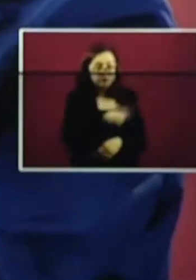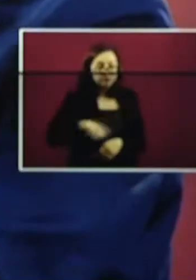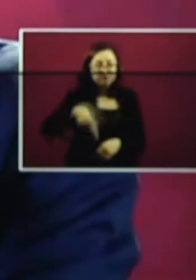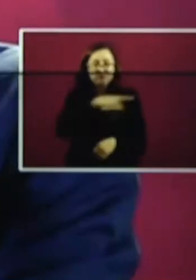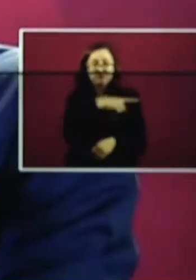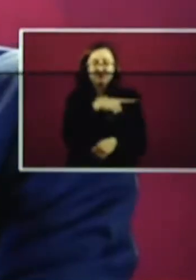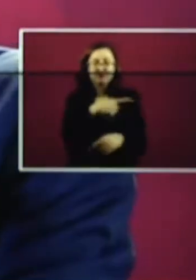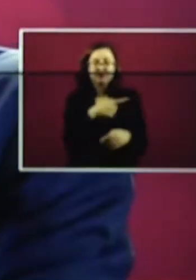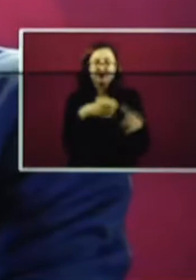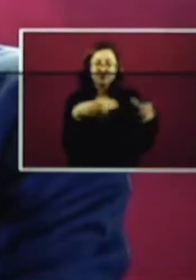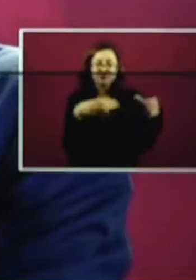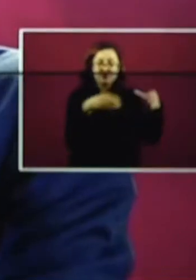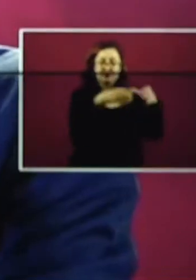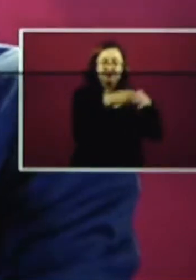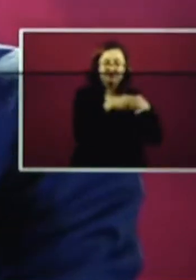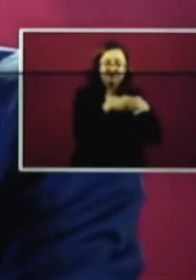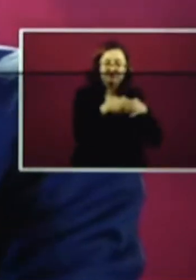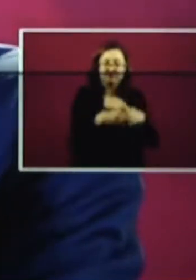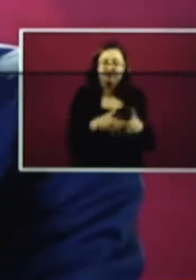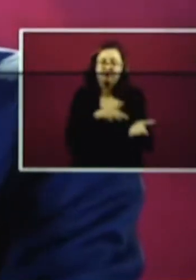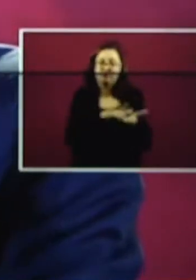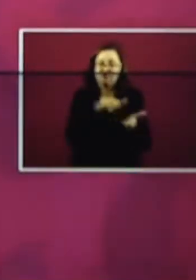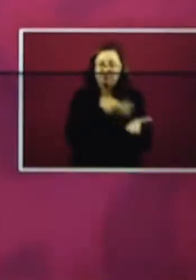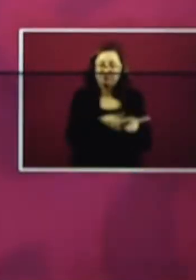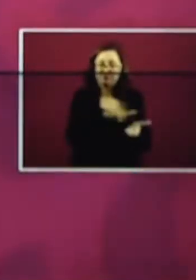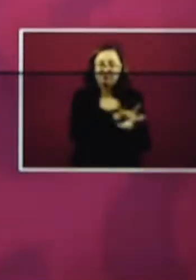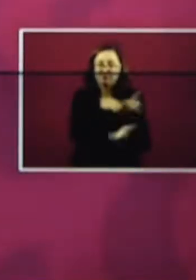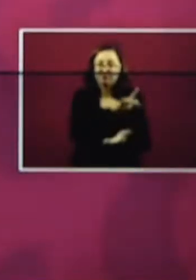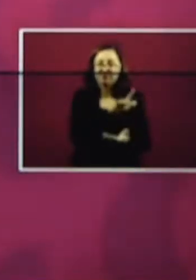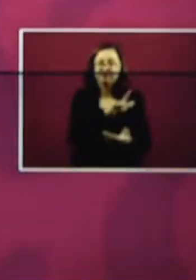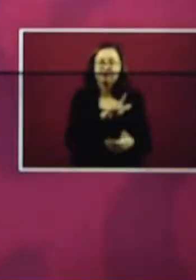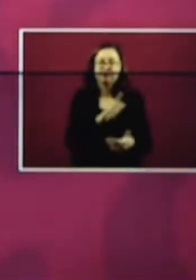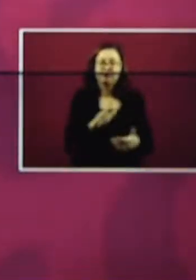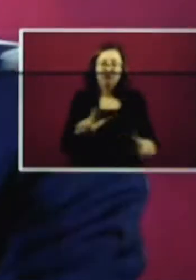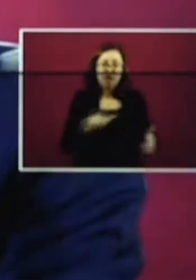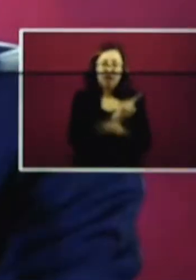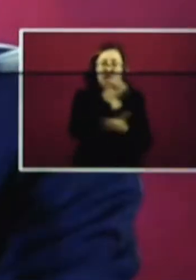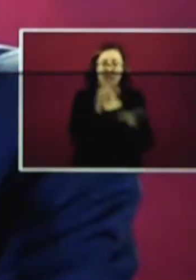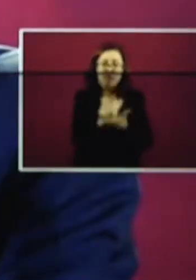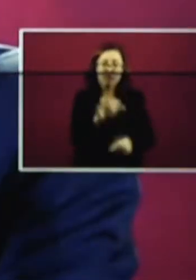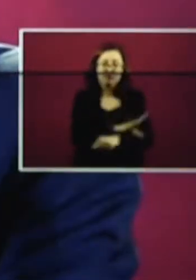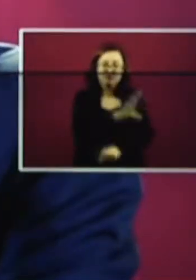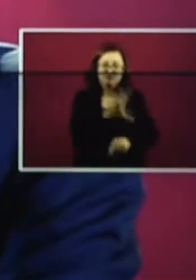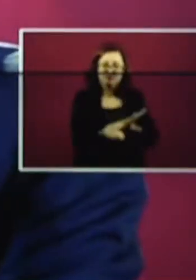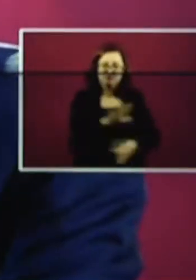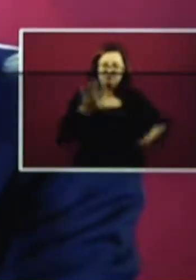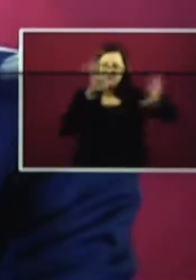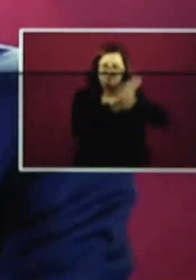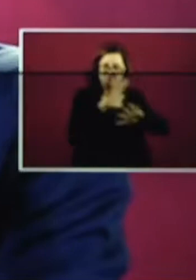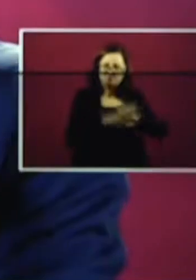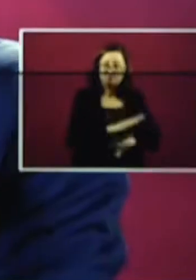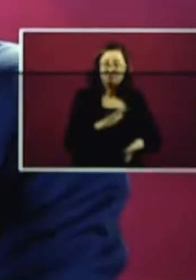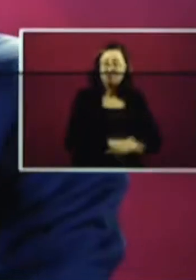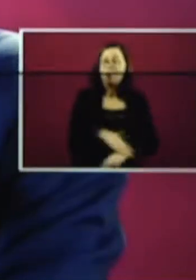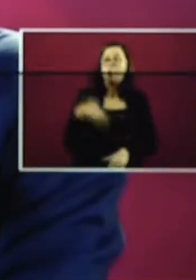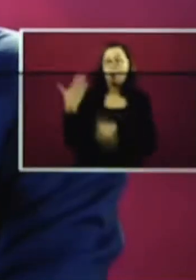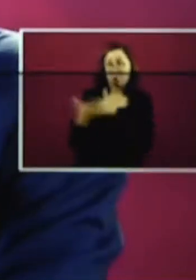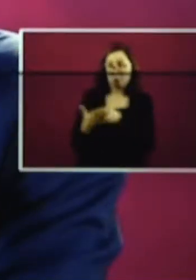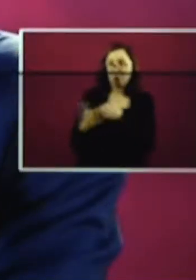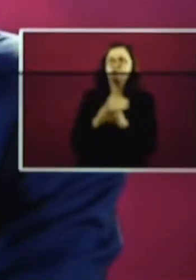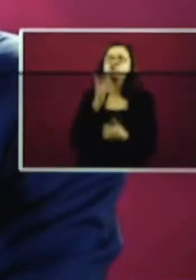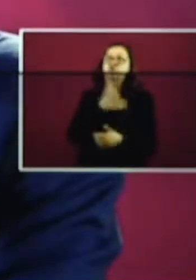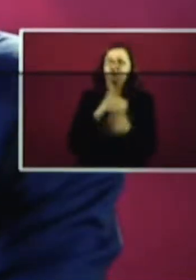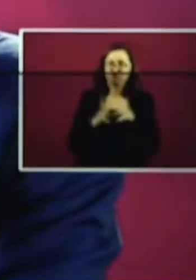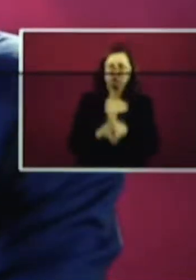ahí en palacio nacional el presidente de lópez obrador señaló que están garantizados los apoyos sociales para todos los adultos